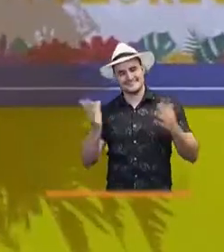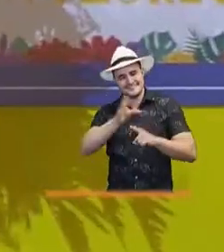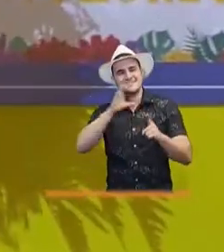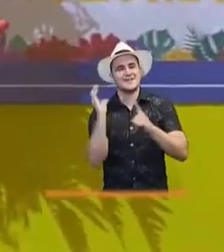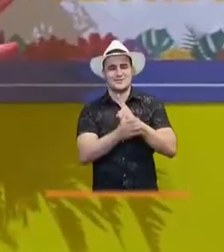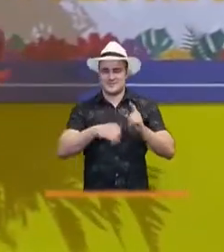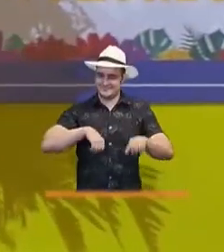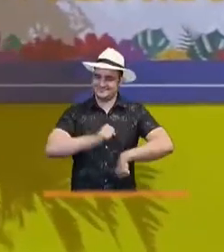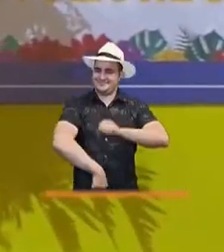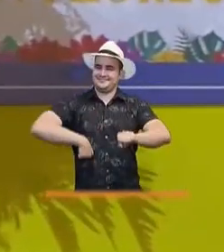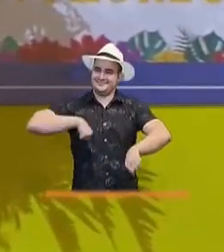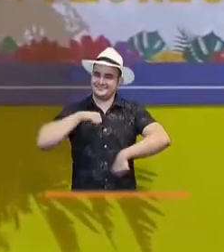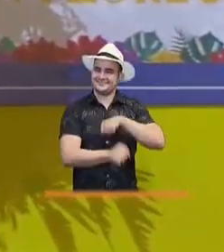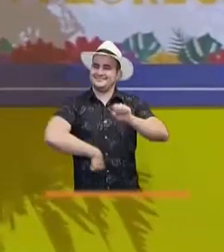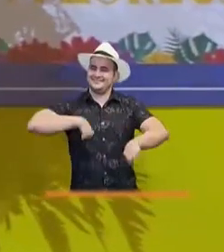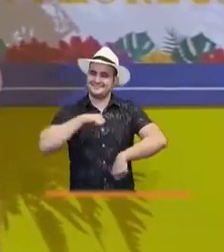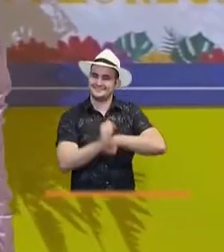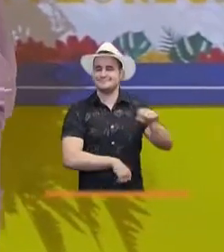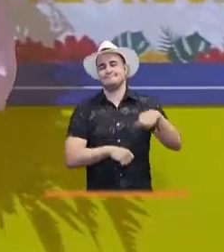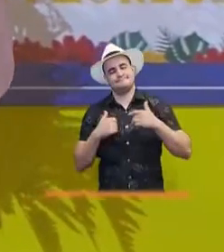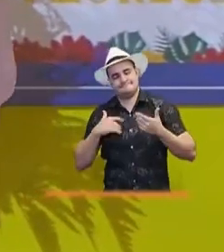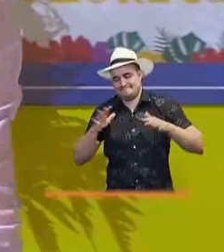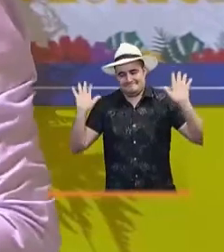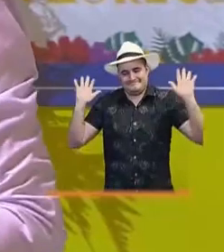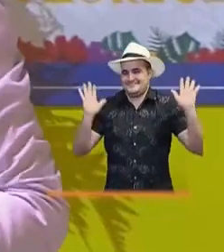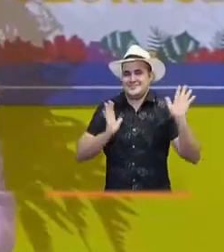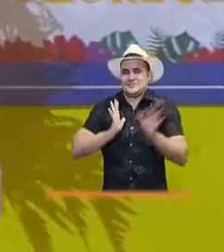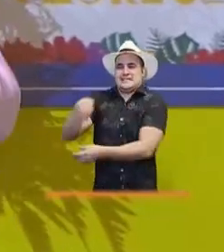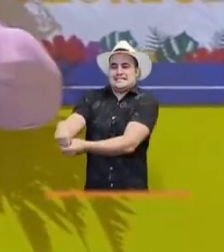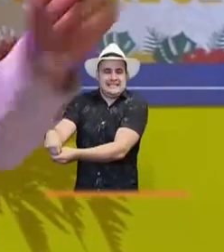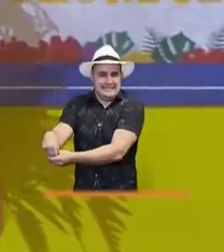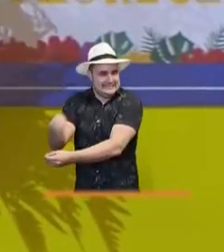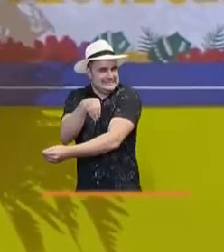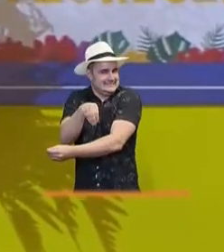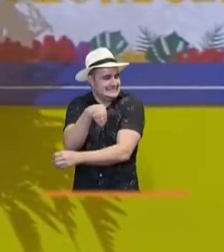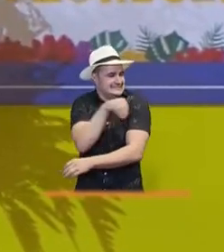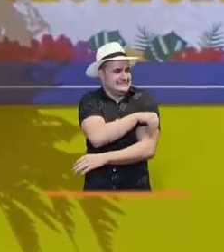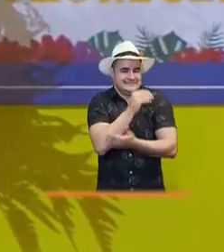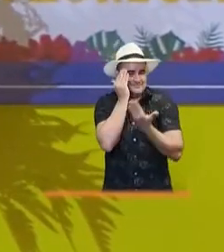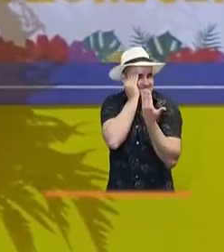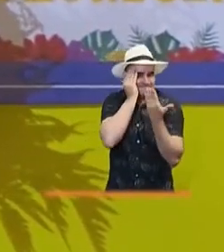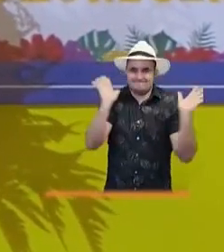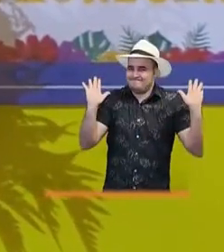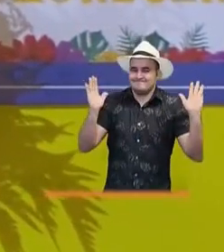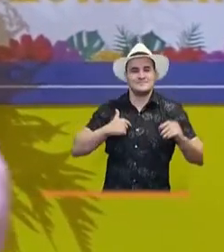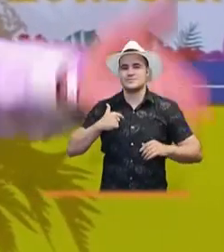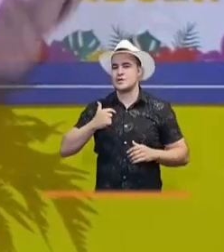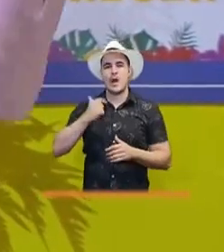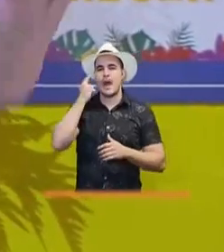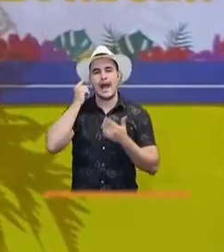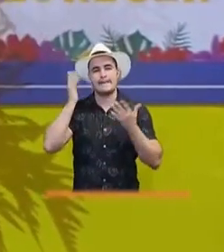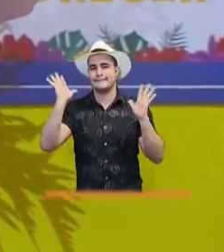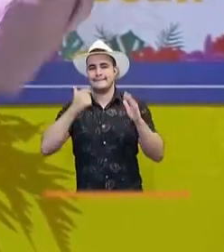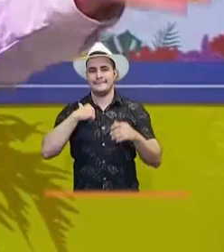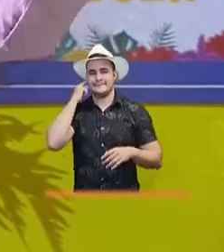del caballo, yo en eso no me embarco, porque nunca me ha ocultado a